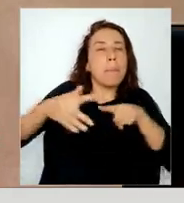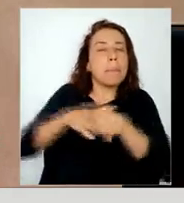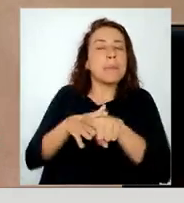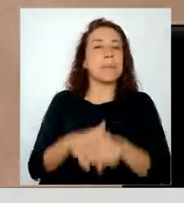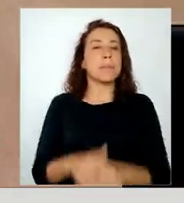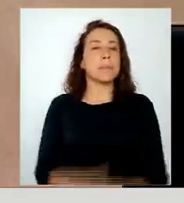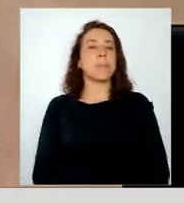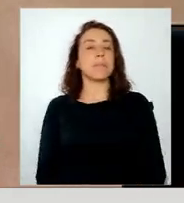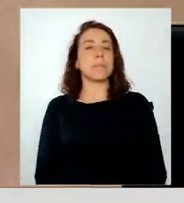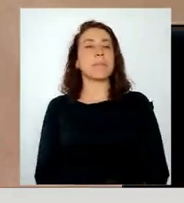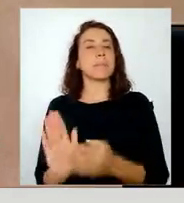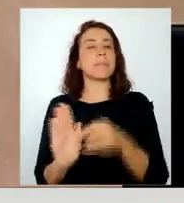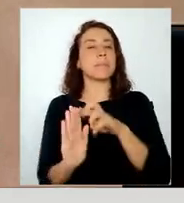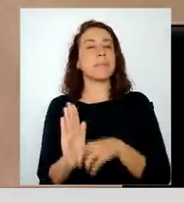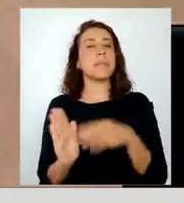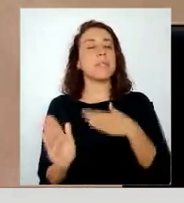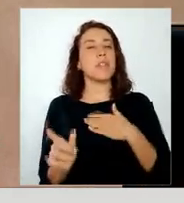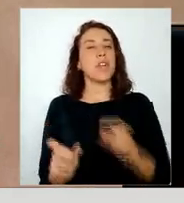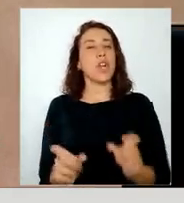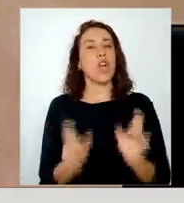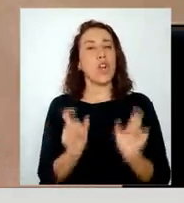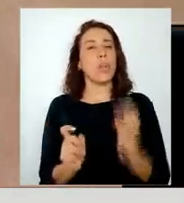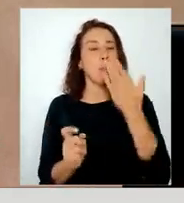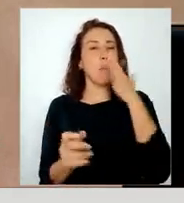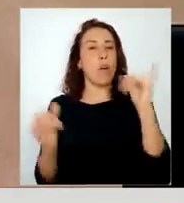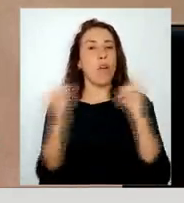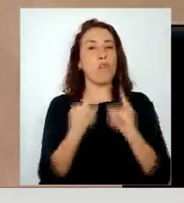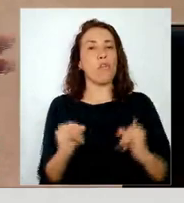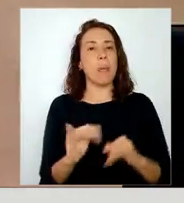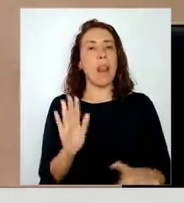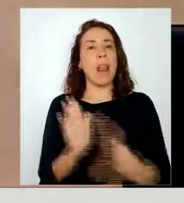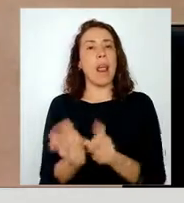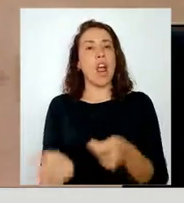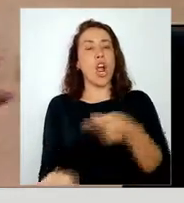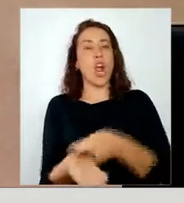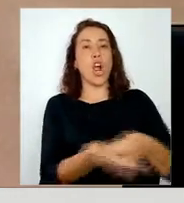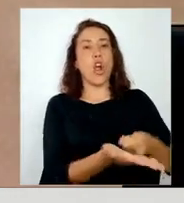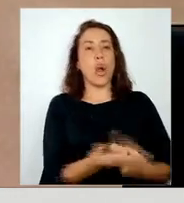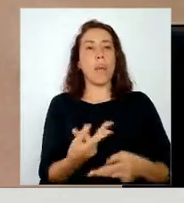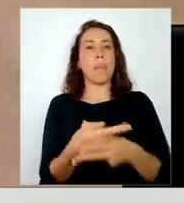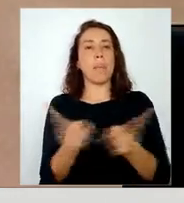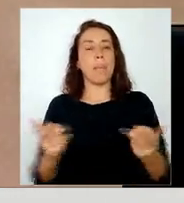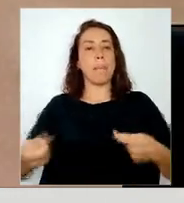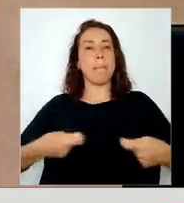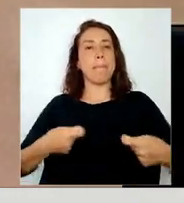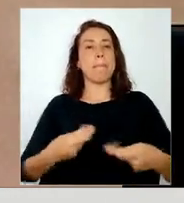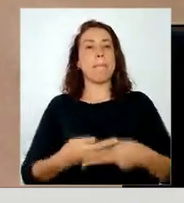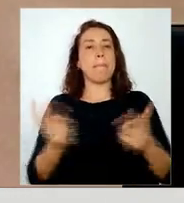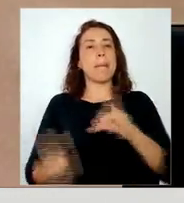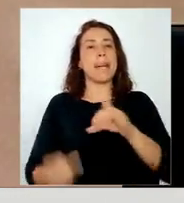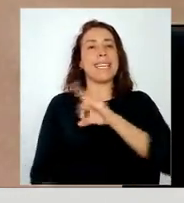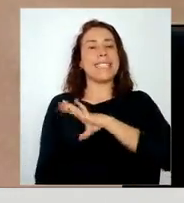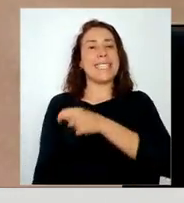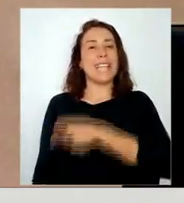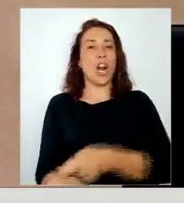regula de mejor manera la ley de compras públicas el mercado público chile compra Estableciendo mejores estándares